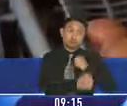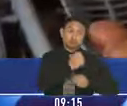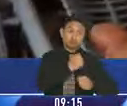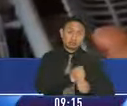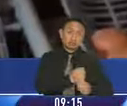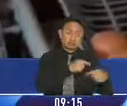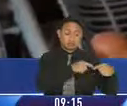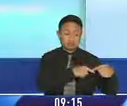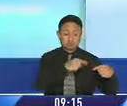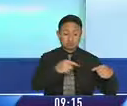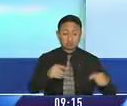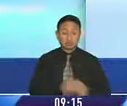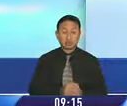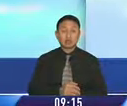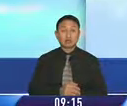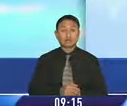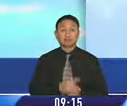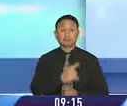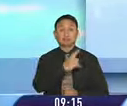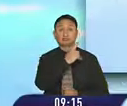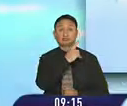entonces